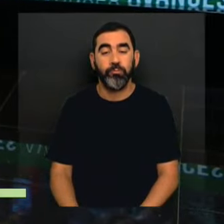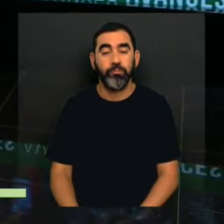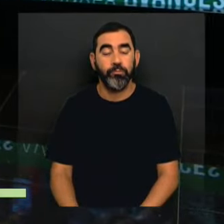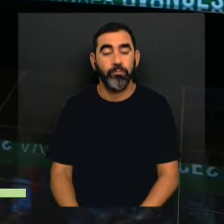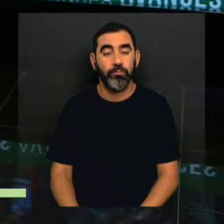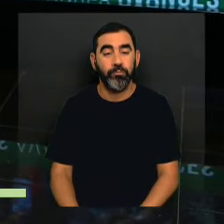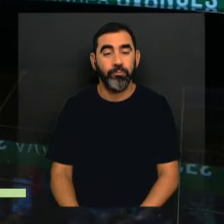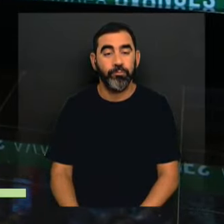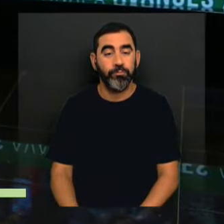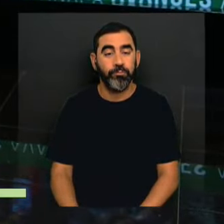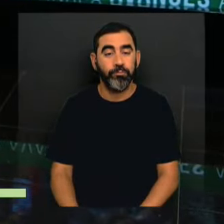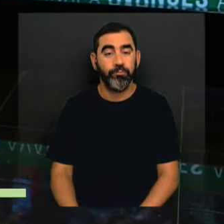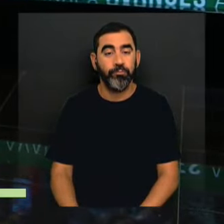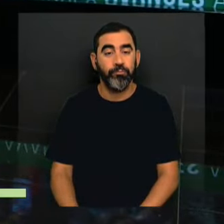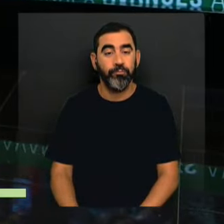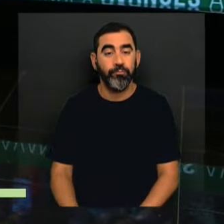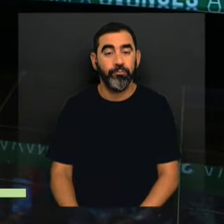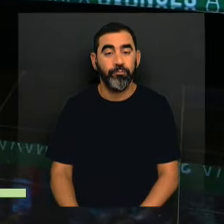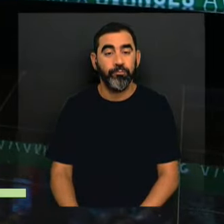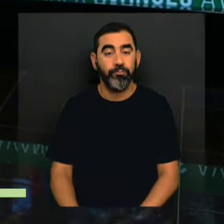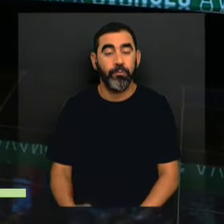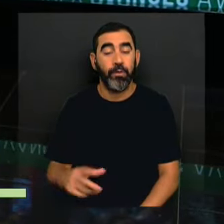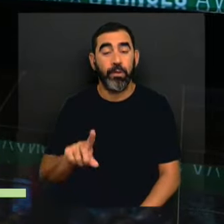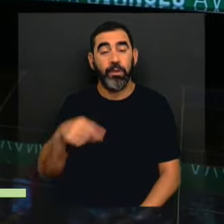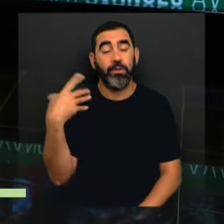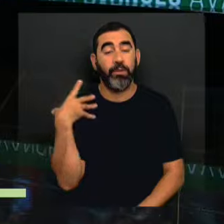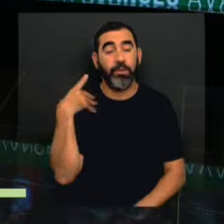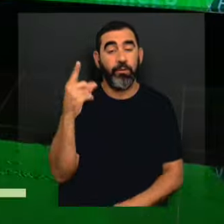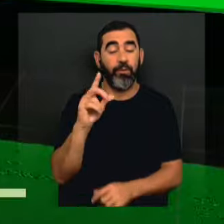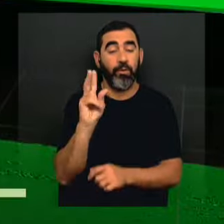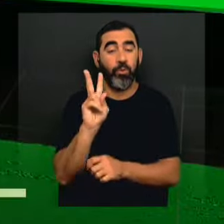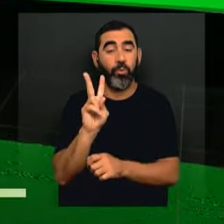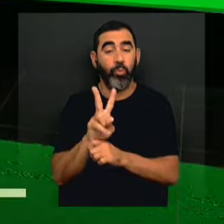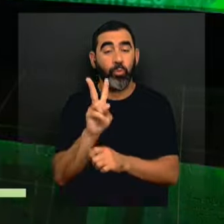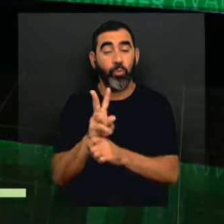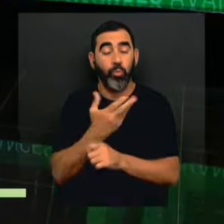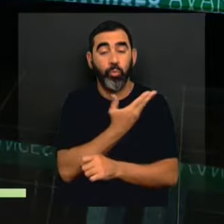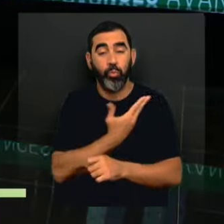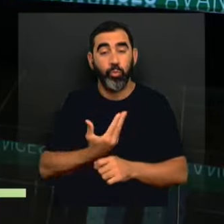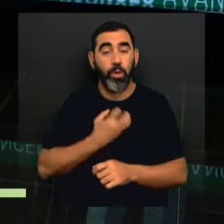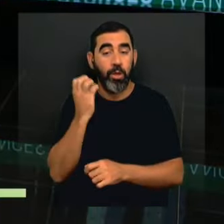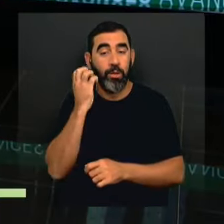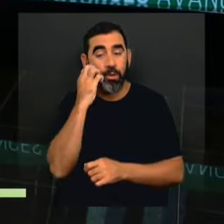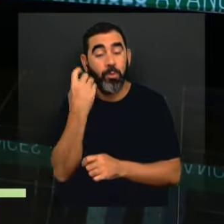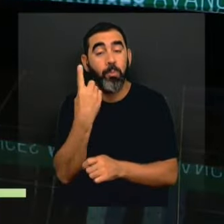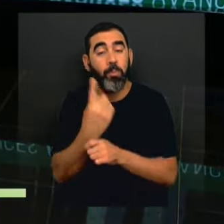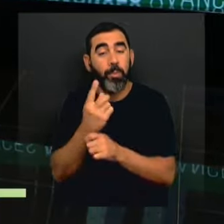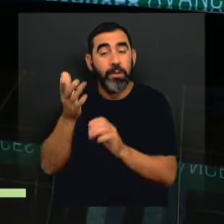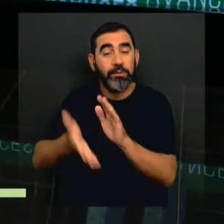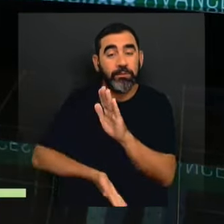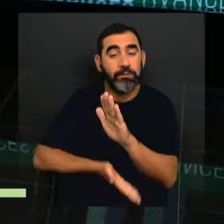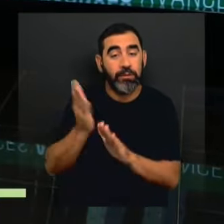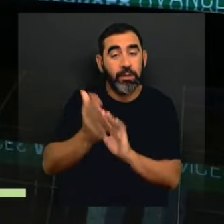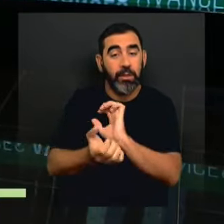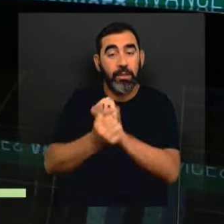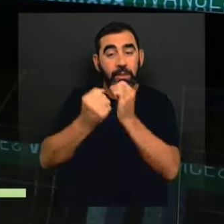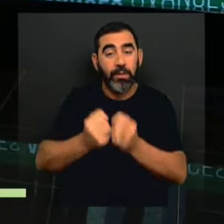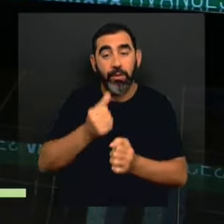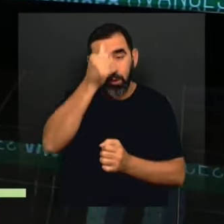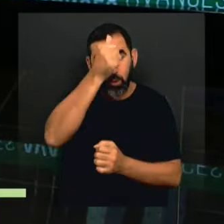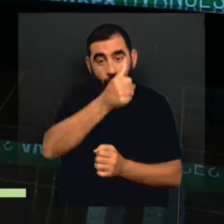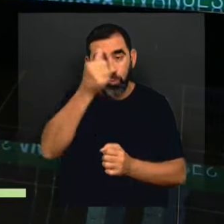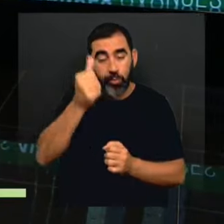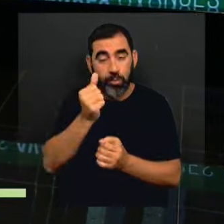imágenes por ahí eh También el jefe de la custodia presidencial Alejandro astesiano tuvo su primera sanida transitoria este domingo